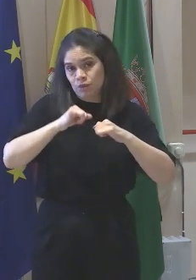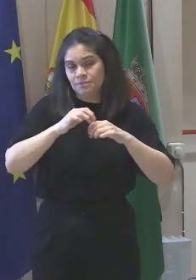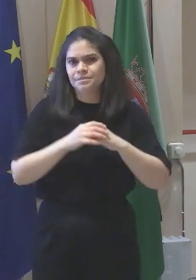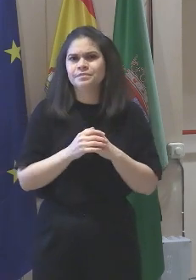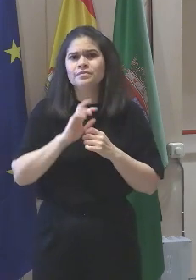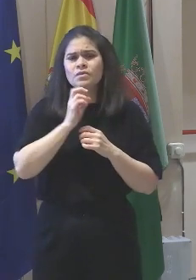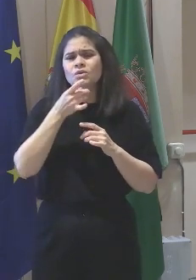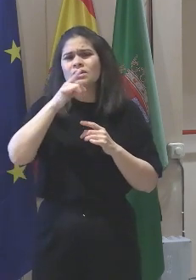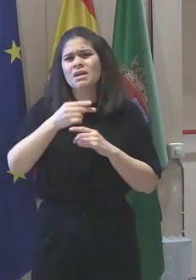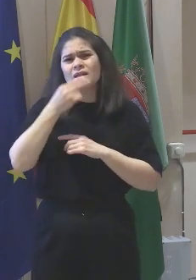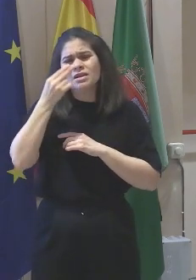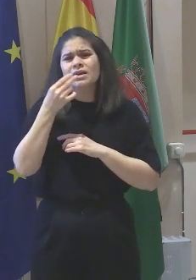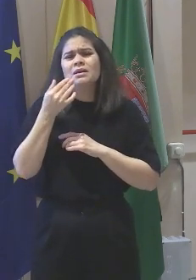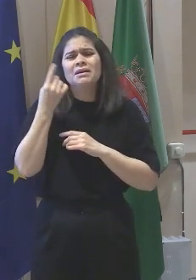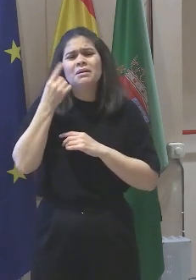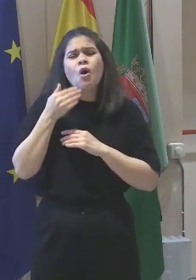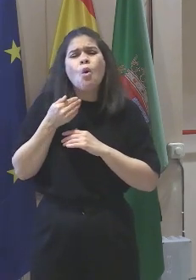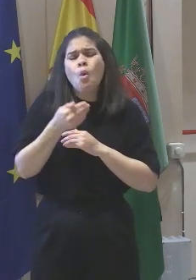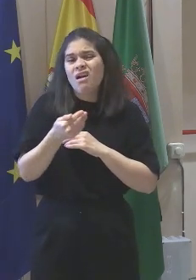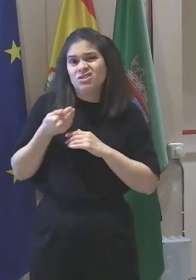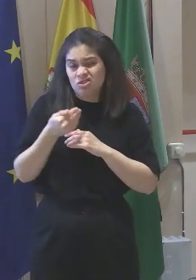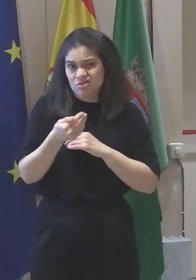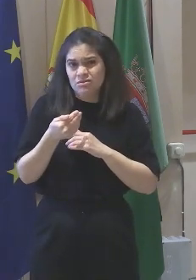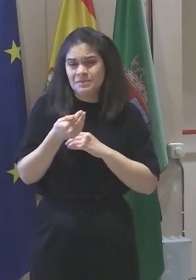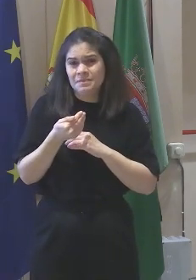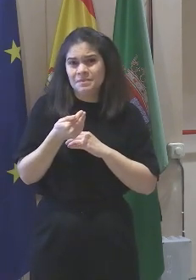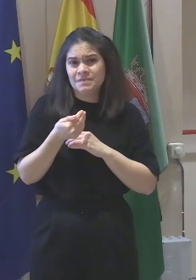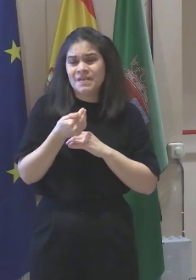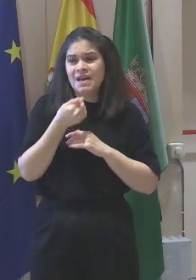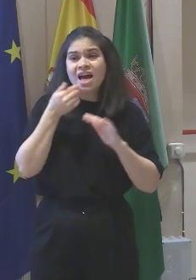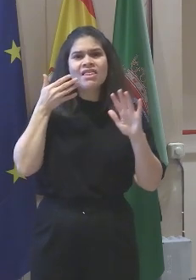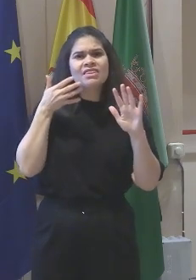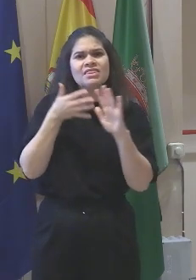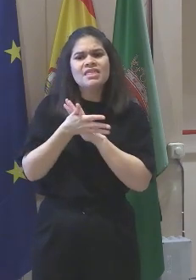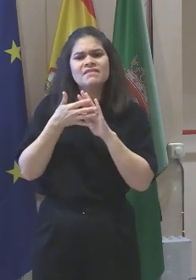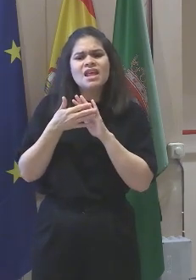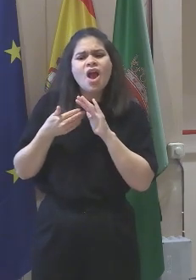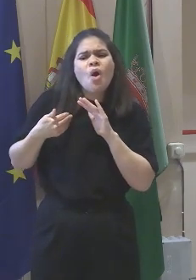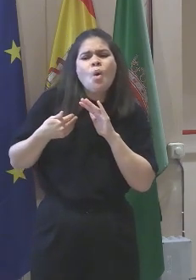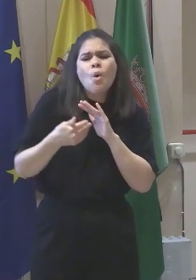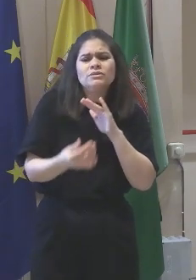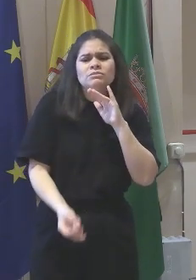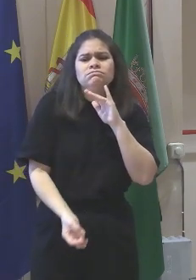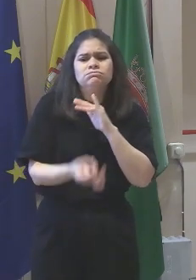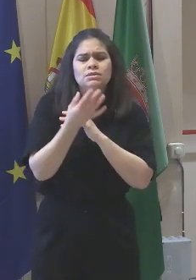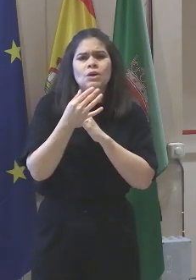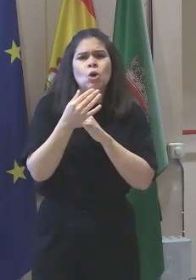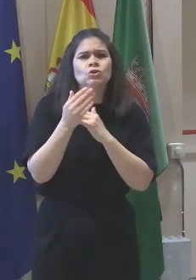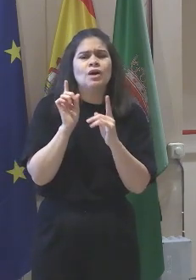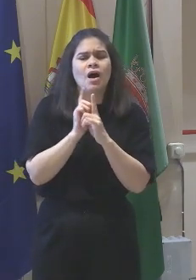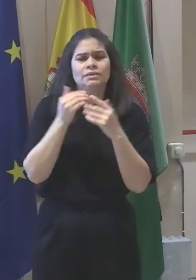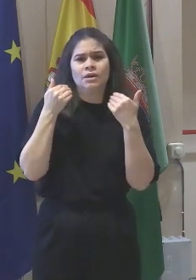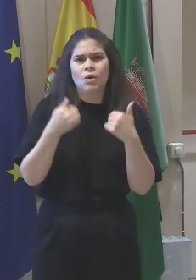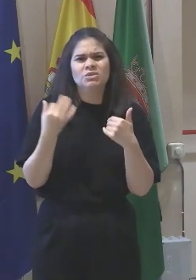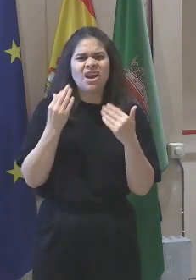cuestión interesante para ver el cuándo es definir cuándo se producen esos anticuerpos, en qué etapa